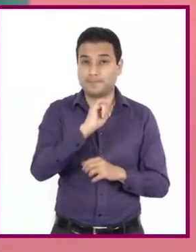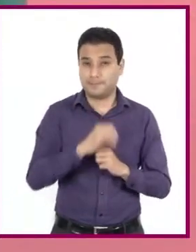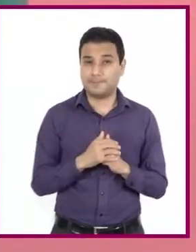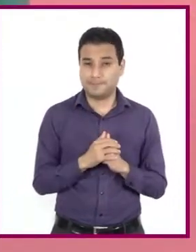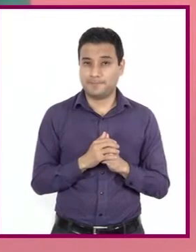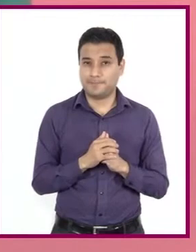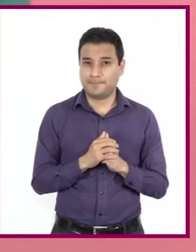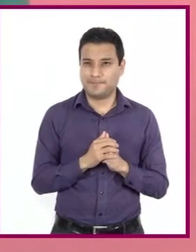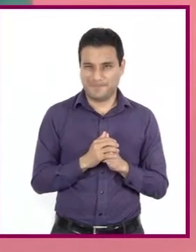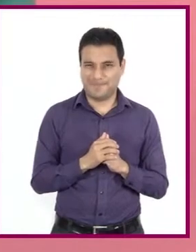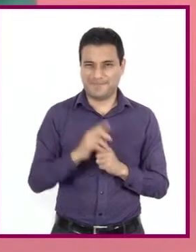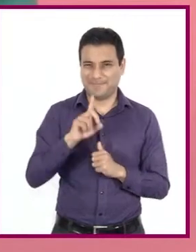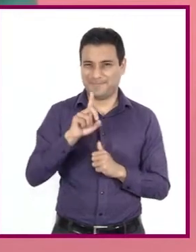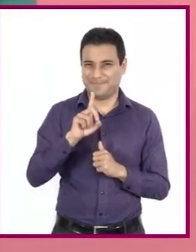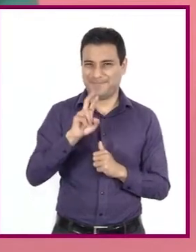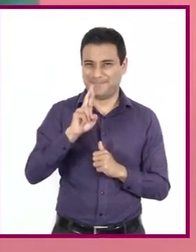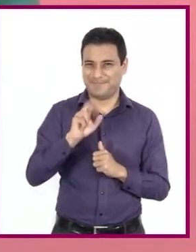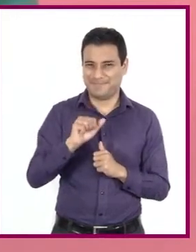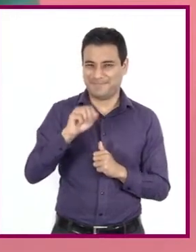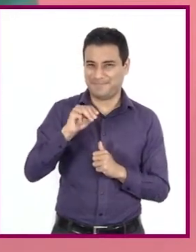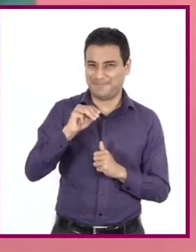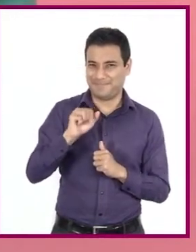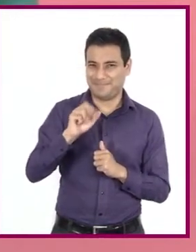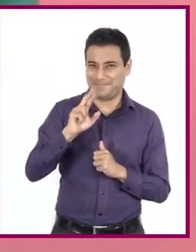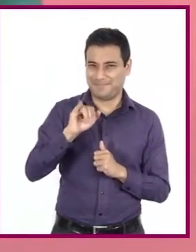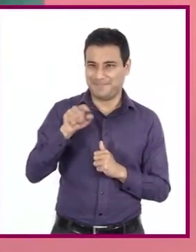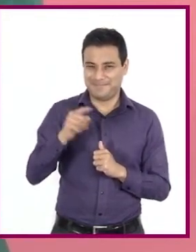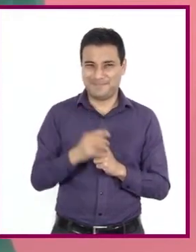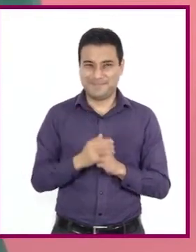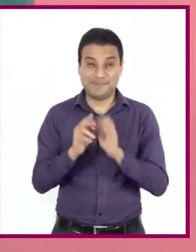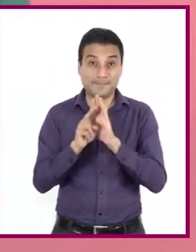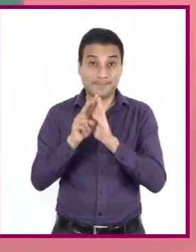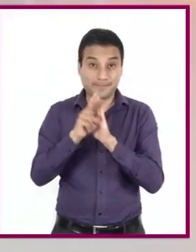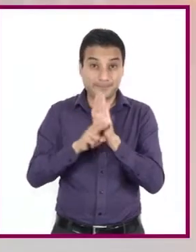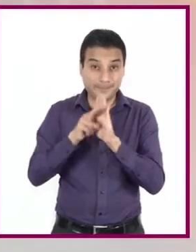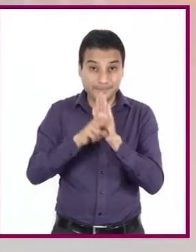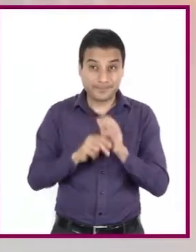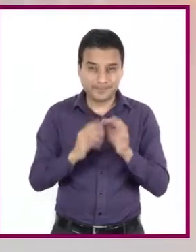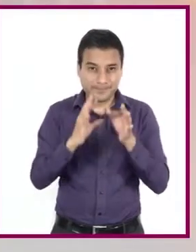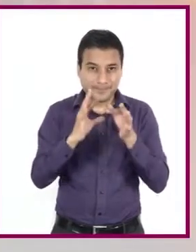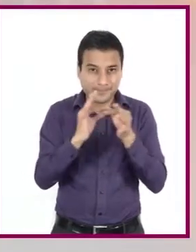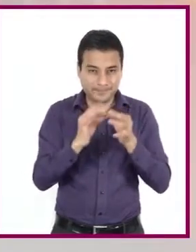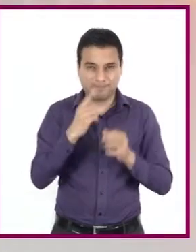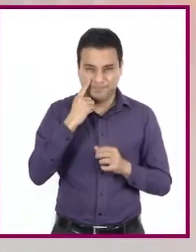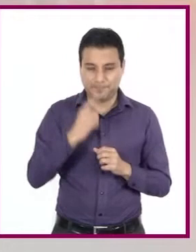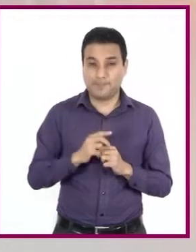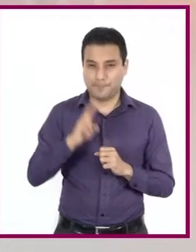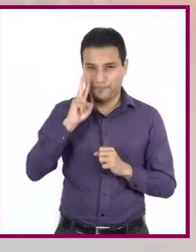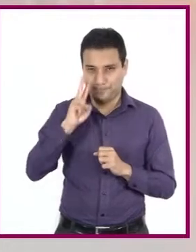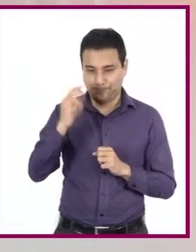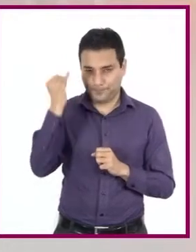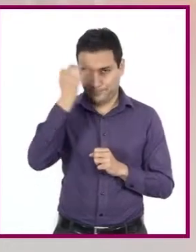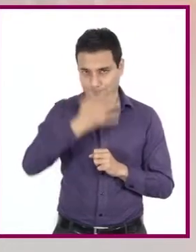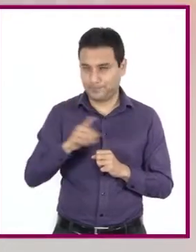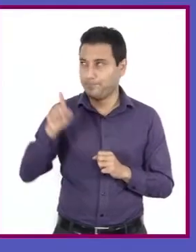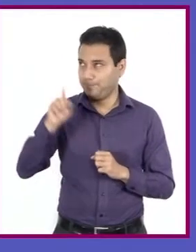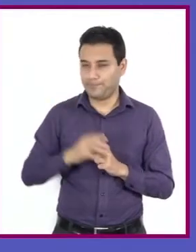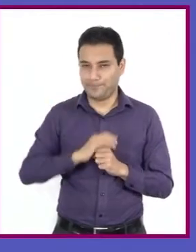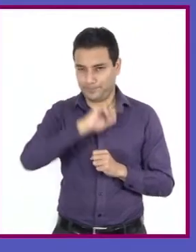lo que dijo la doctora Marina y lo que vimos en el anterior video, veamos la siguiente imagen y hagamos nuestro primer reto.